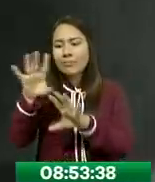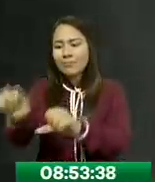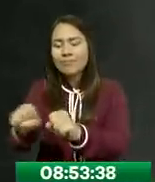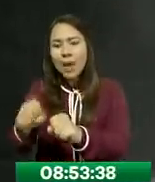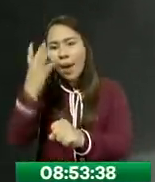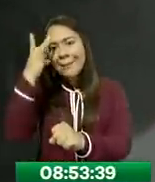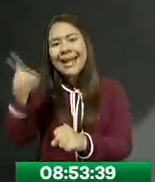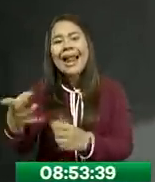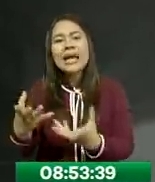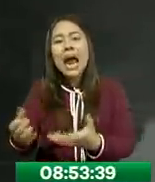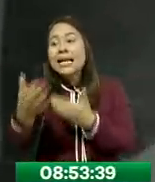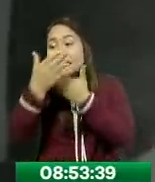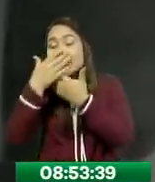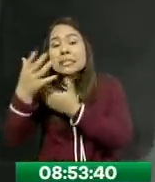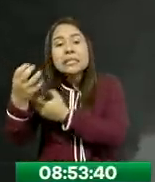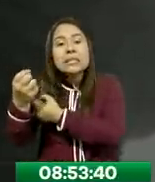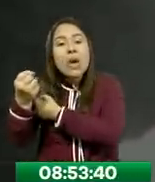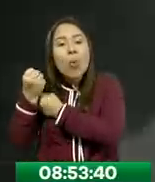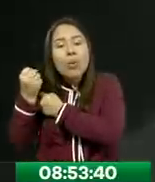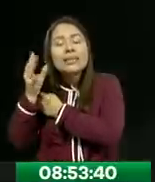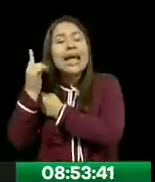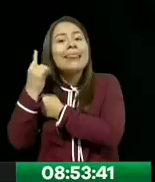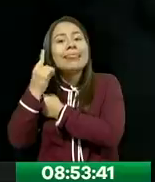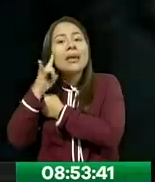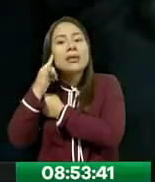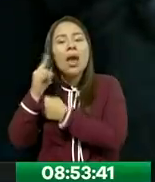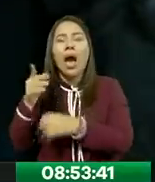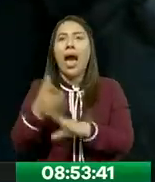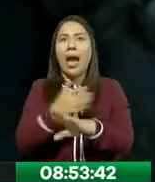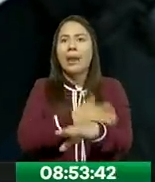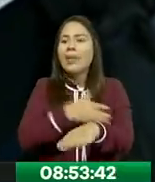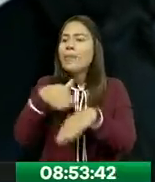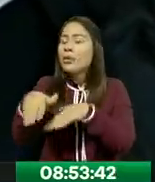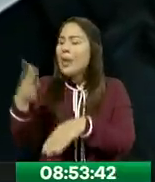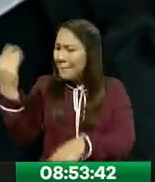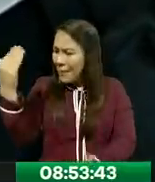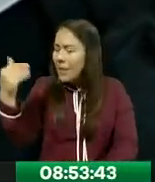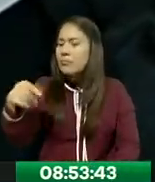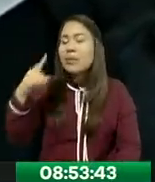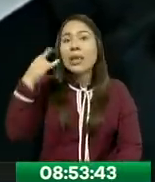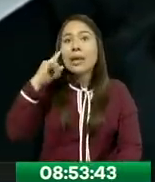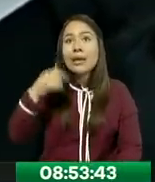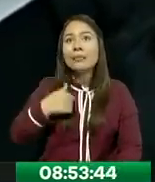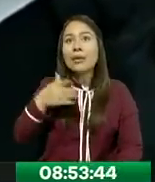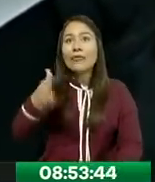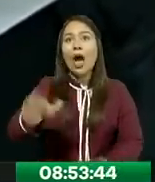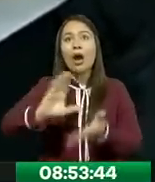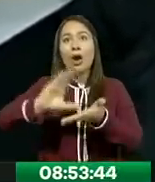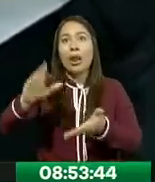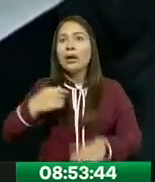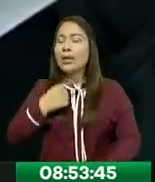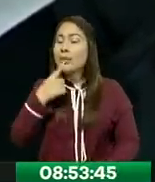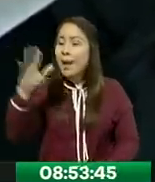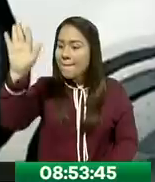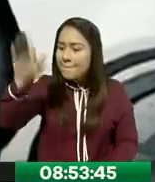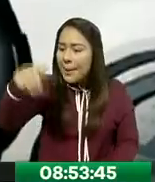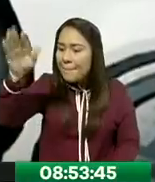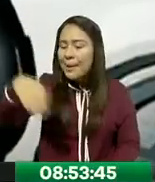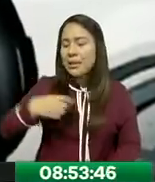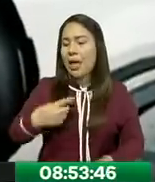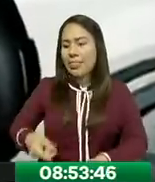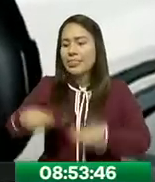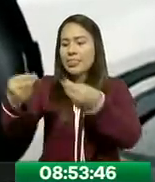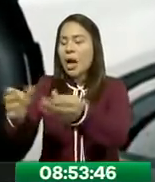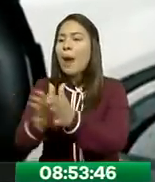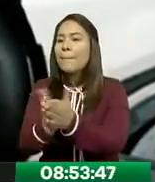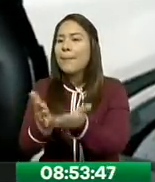a su hijastra. Le hacen la persecución a la niña porque empieza a decirle, mira, te tengo que dar el pasaporte de tu mamá porque aparentemente él tenía que devolvérmelo.